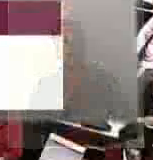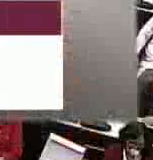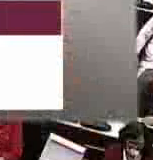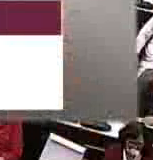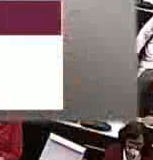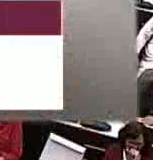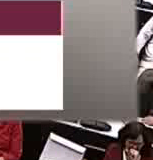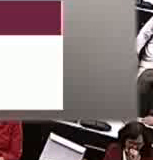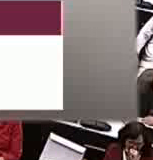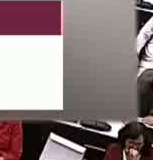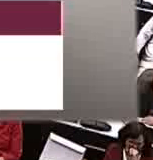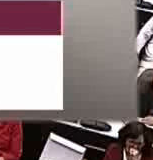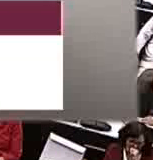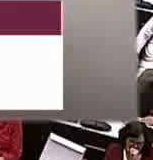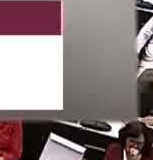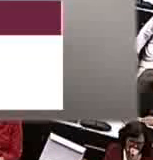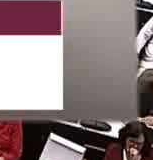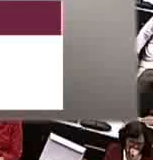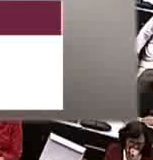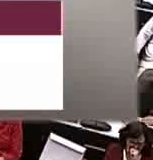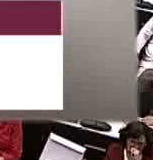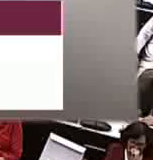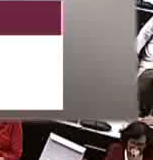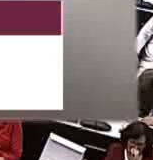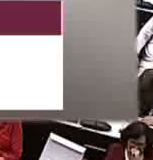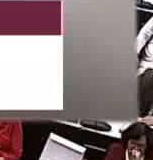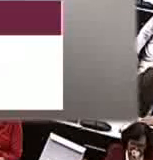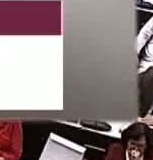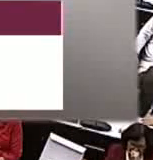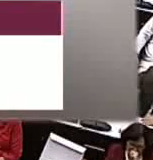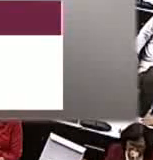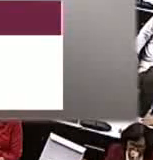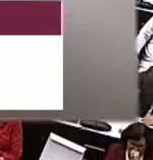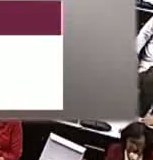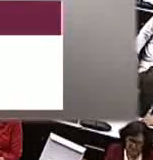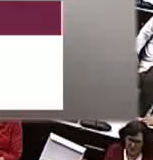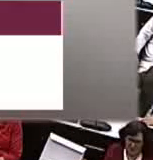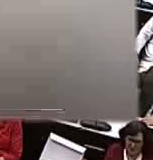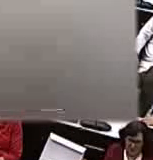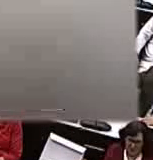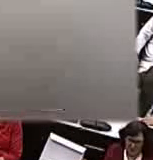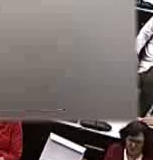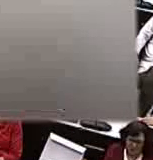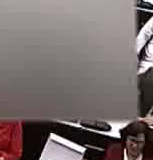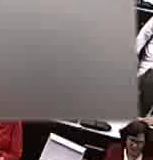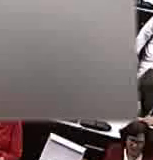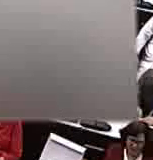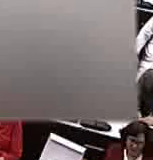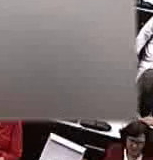Estados Unidos por parte de diversos actores, incluyendo congresistas federales y estadales.